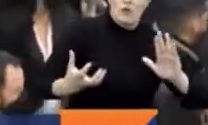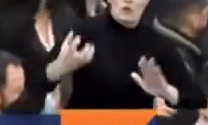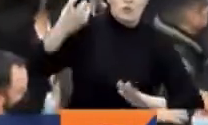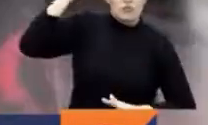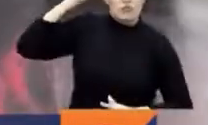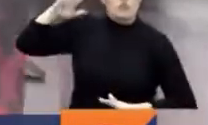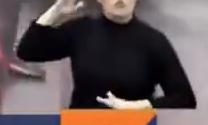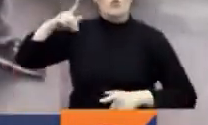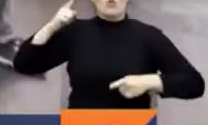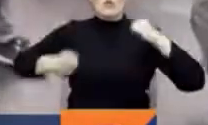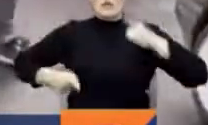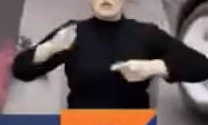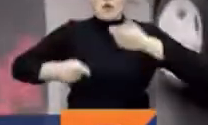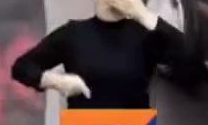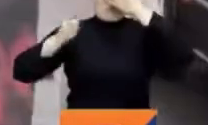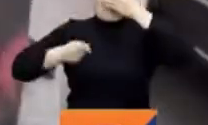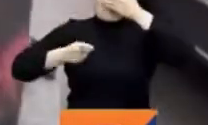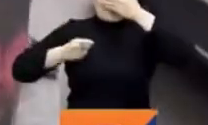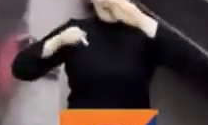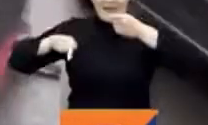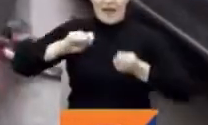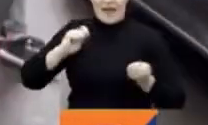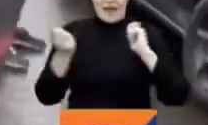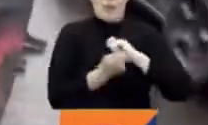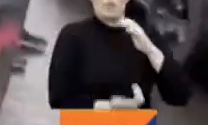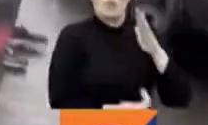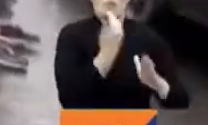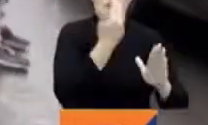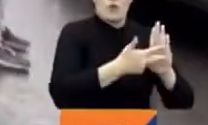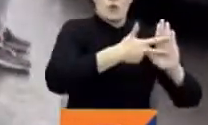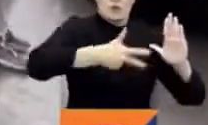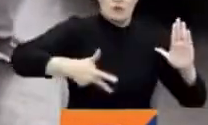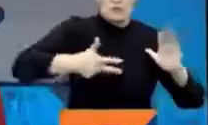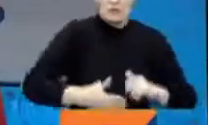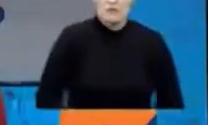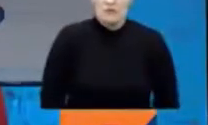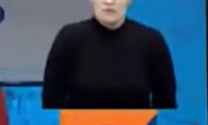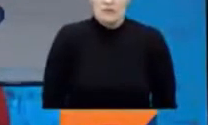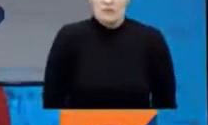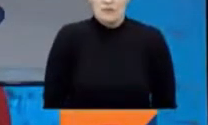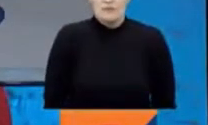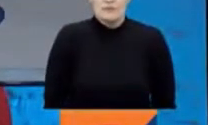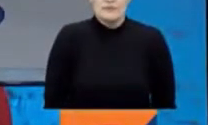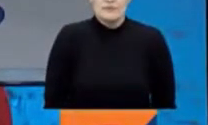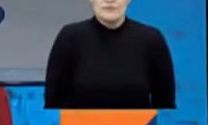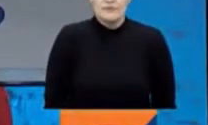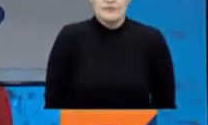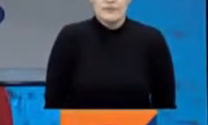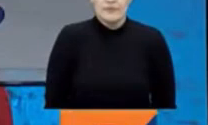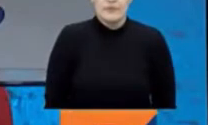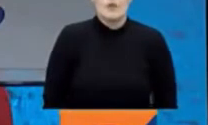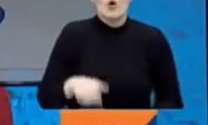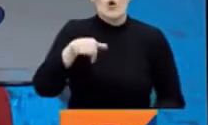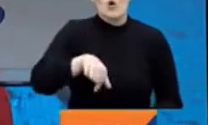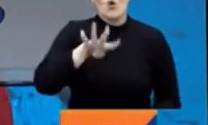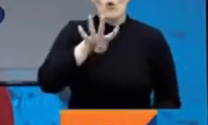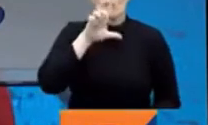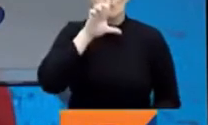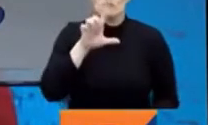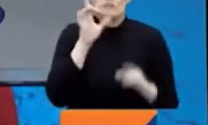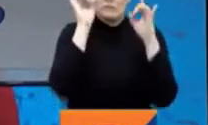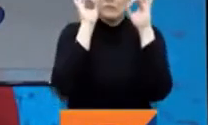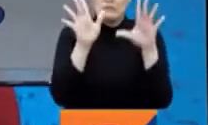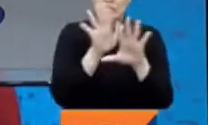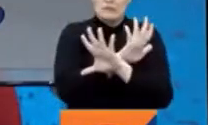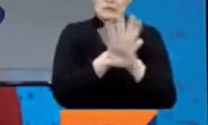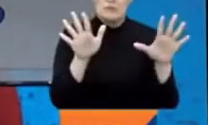dictadura de Pinochet y los del rechazo para hacer modificaciones a la Carta Magna. Y hoy 4 de julio fue un día de terror en el